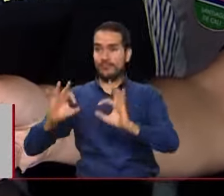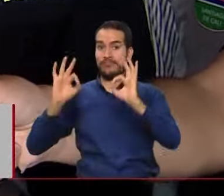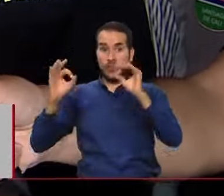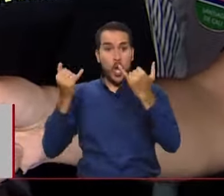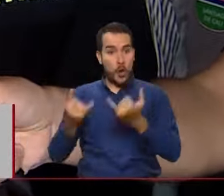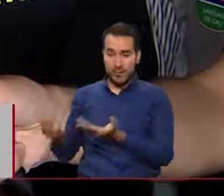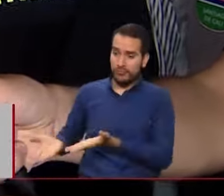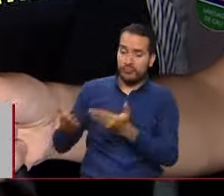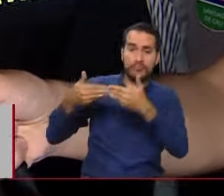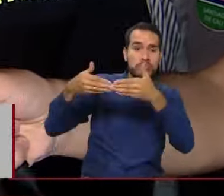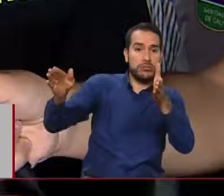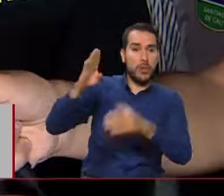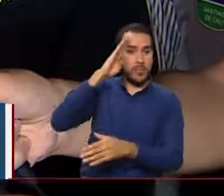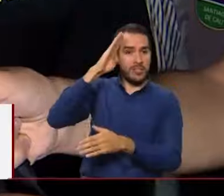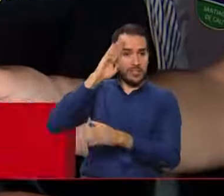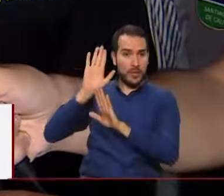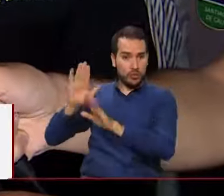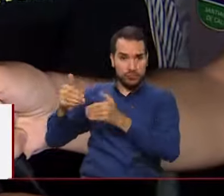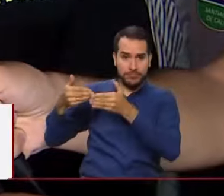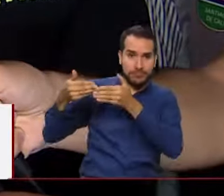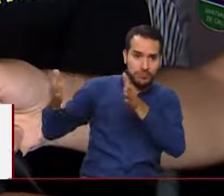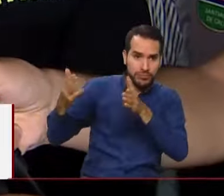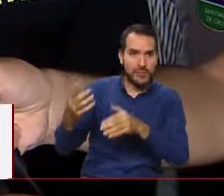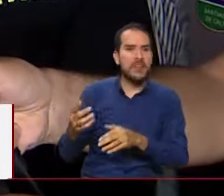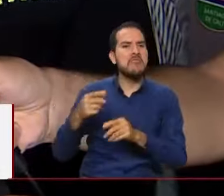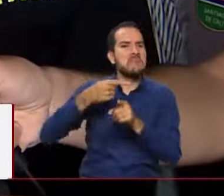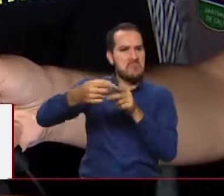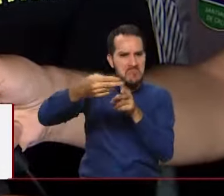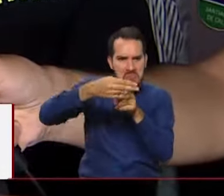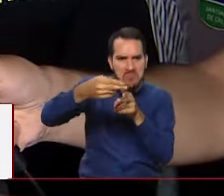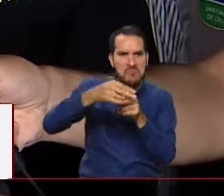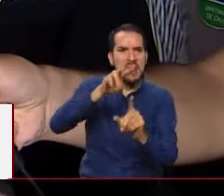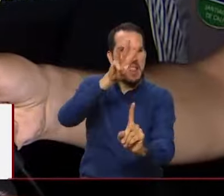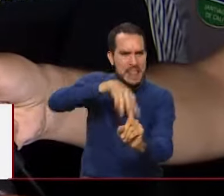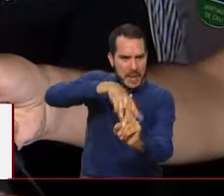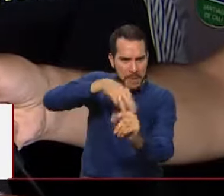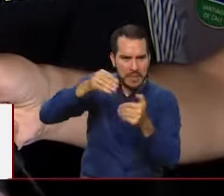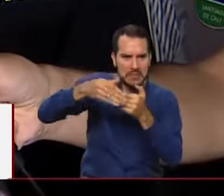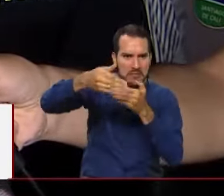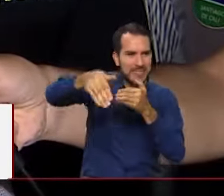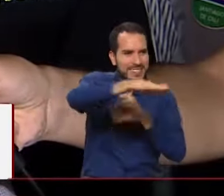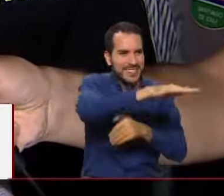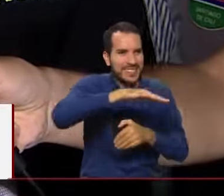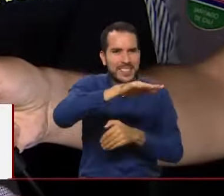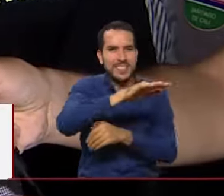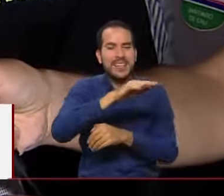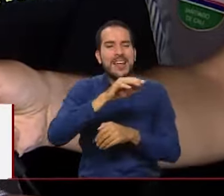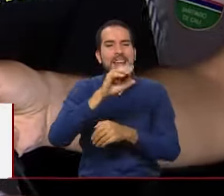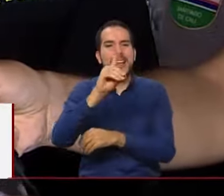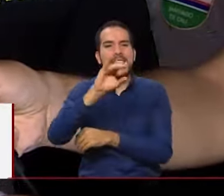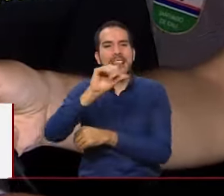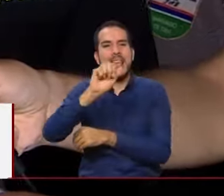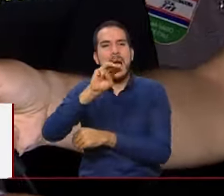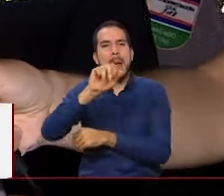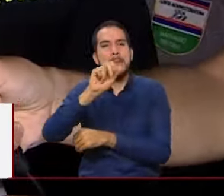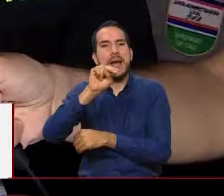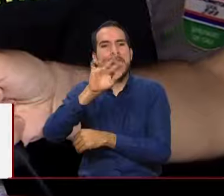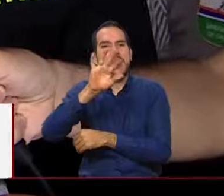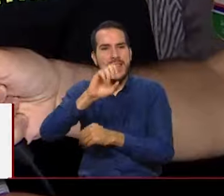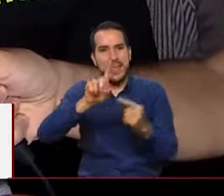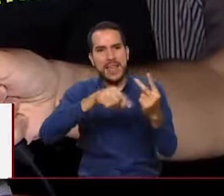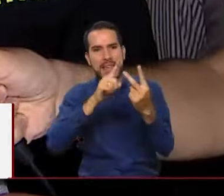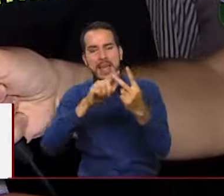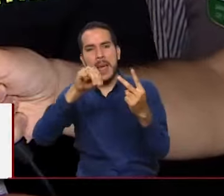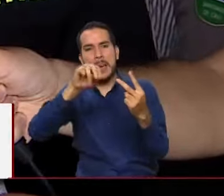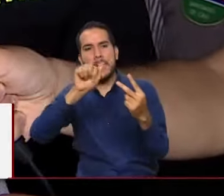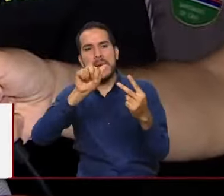López en los próximos tres meses vamos a entregar la estación de policía del Diamante y también la de Mariano Ramos y antes de finalizar el